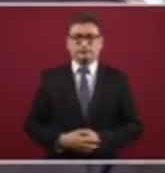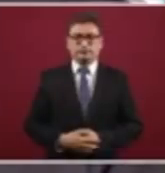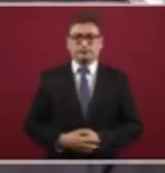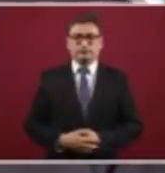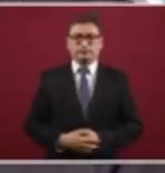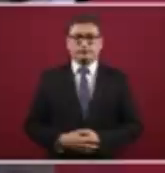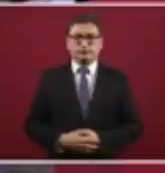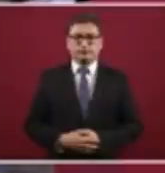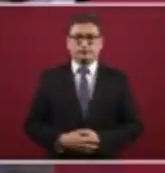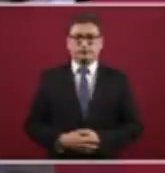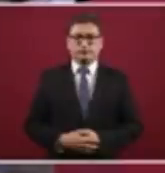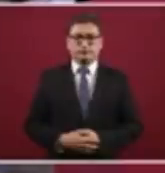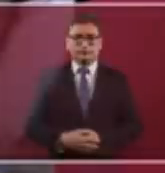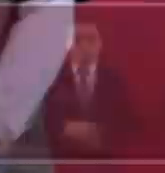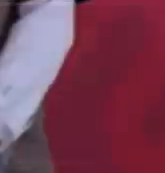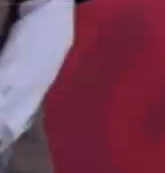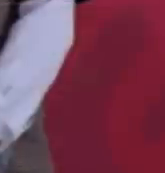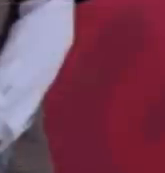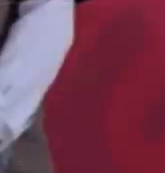si están implicadas